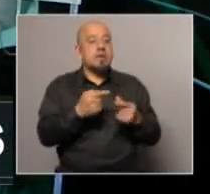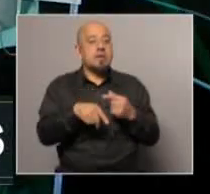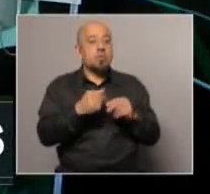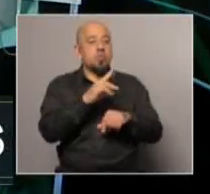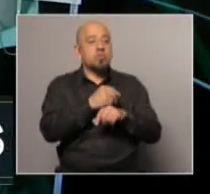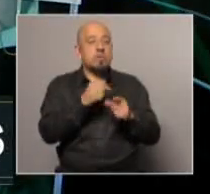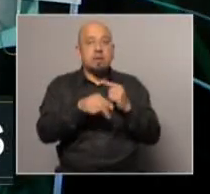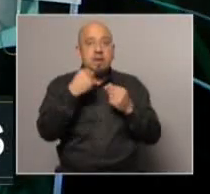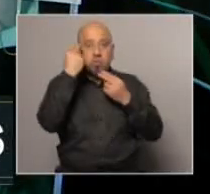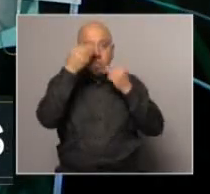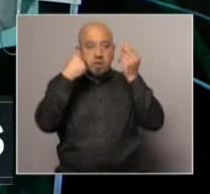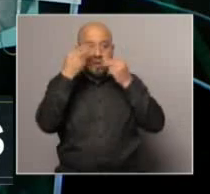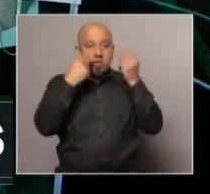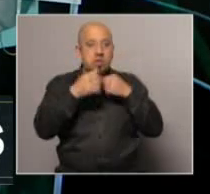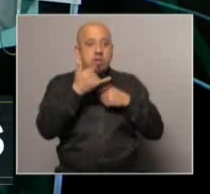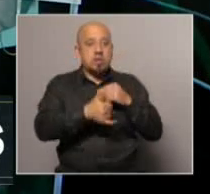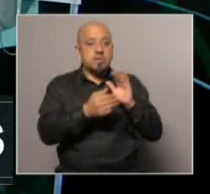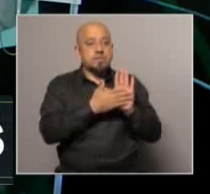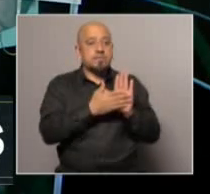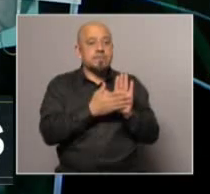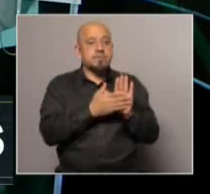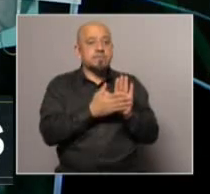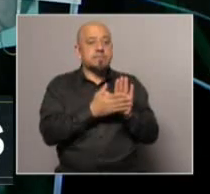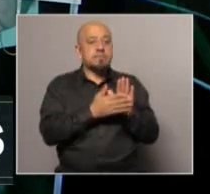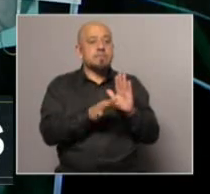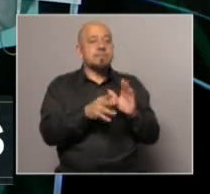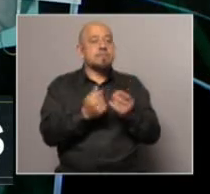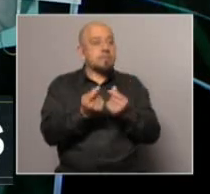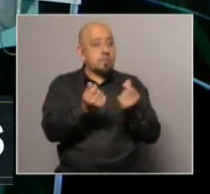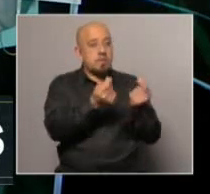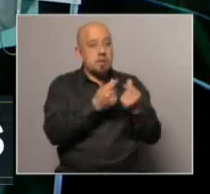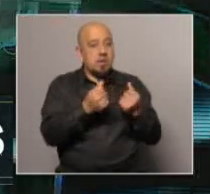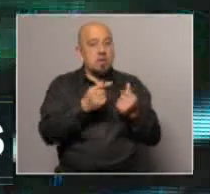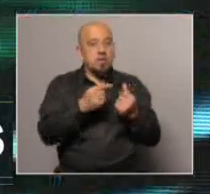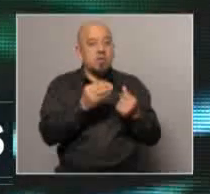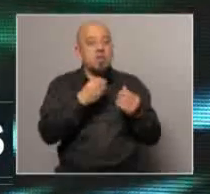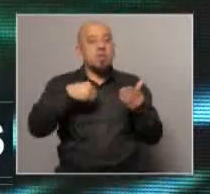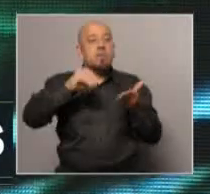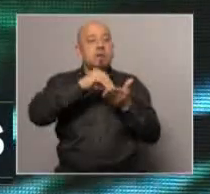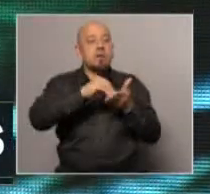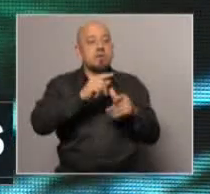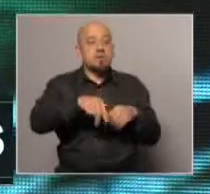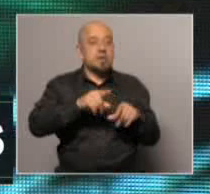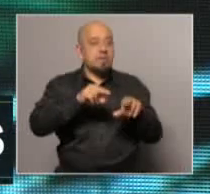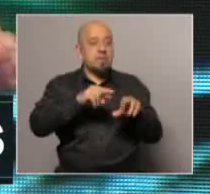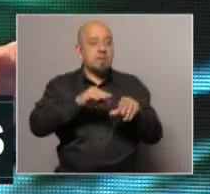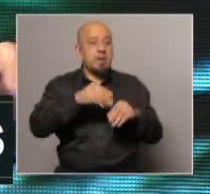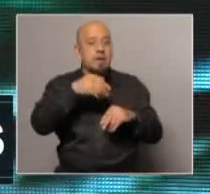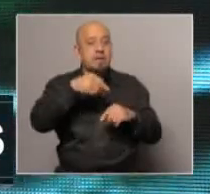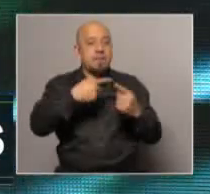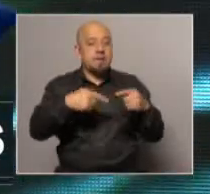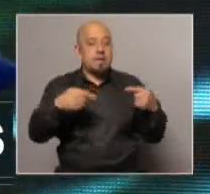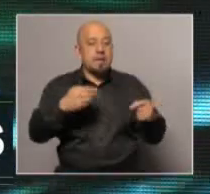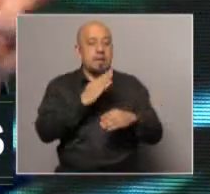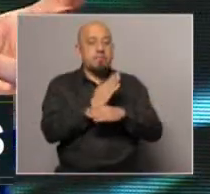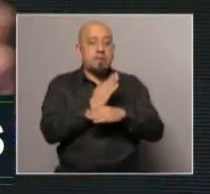cosmético veterinario, tiene un montón de implicancias y un montón de costos, a más de que si yo la misma materia prima la quiero vender a Suiza para